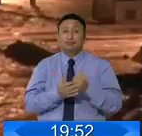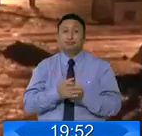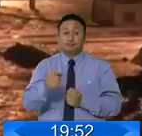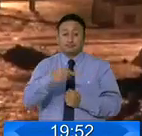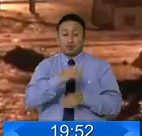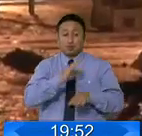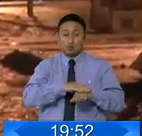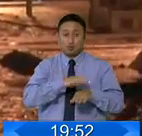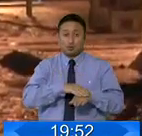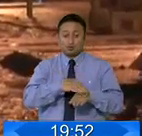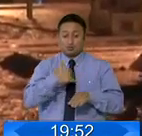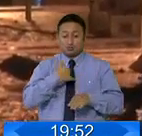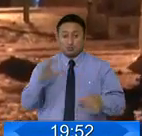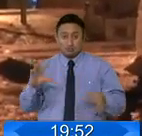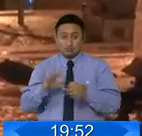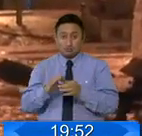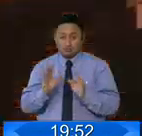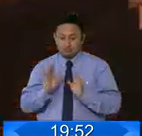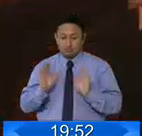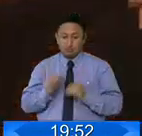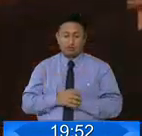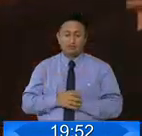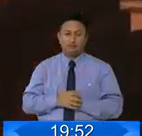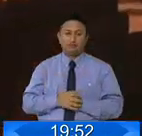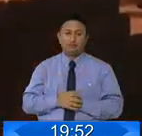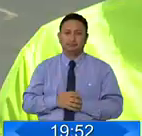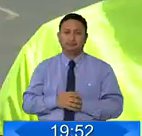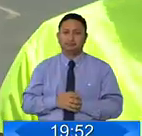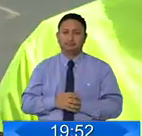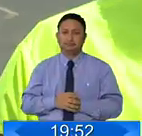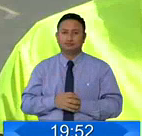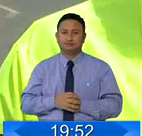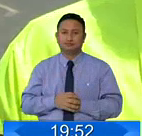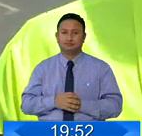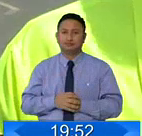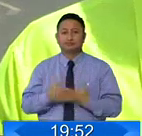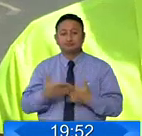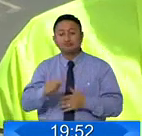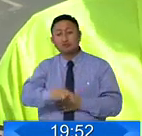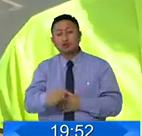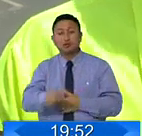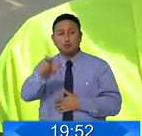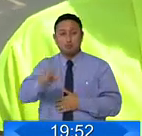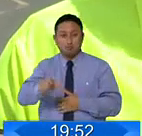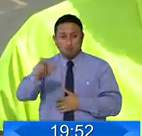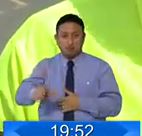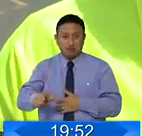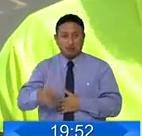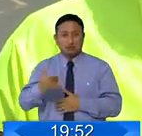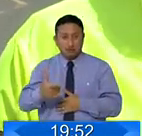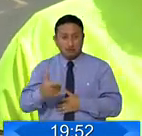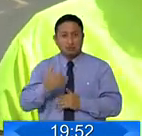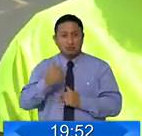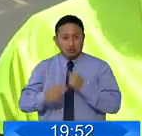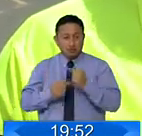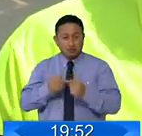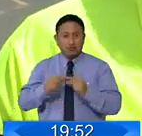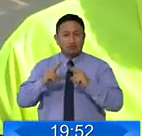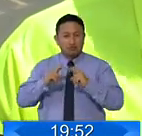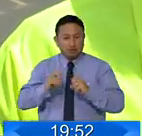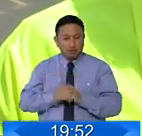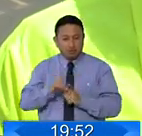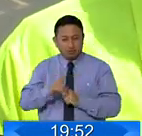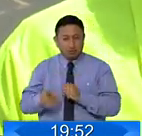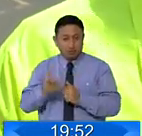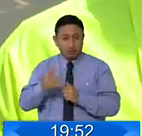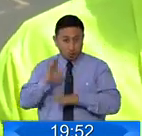no tendría vínculo alguno con las muertes violentas. Tenemos todavía otras personas que se les va a vincular